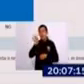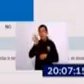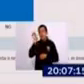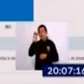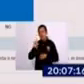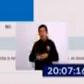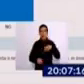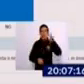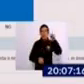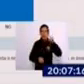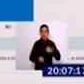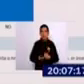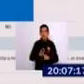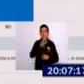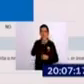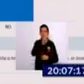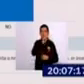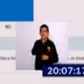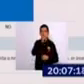68.9%. Por el no, el